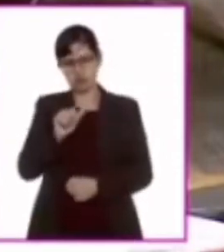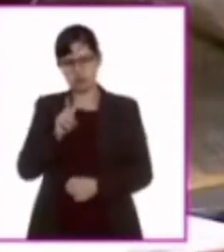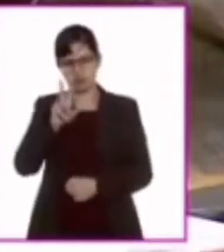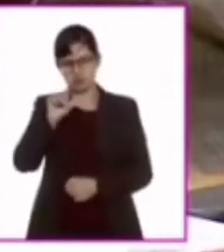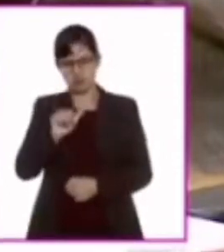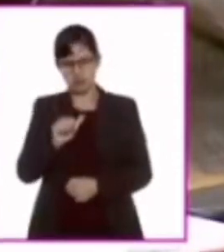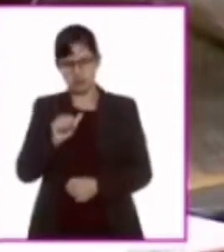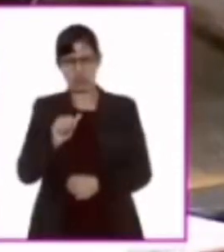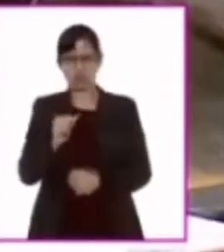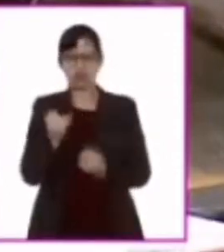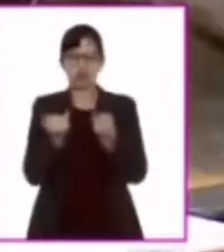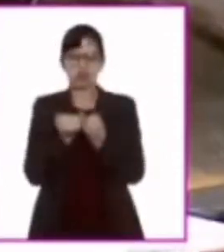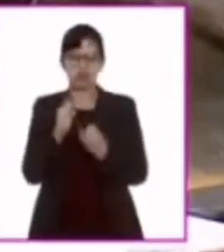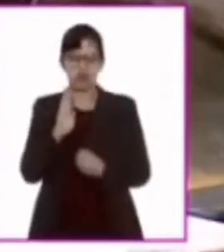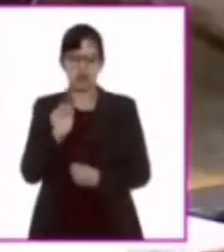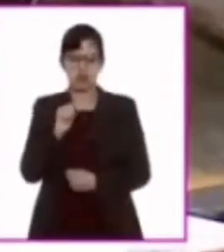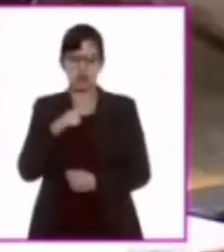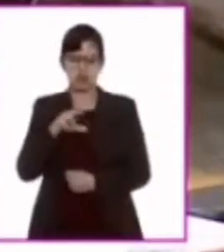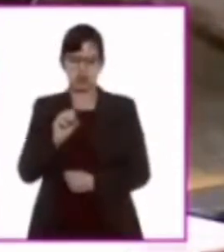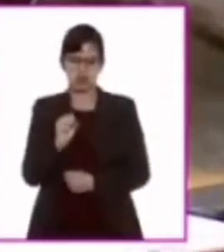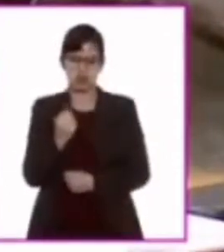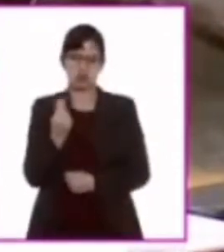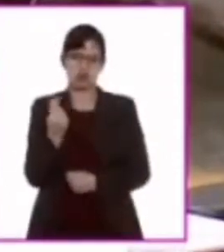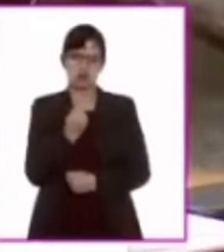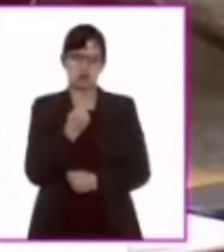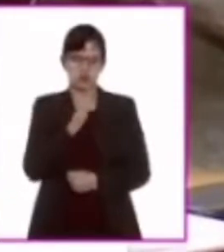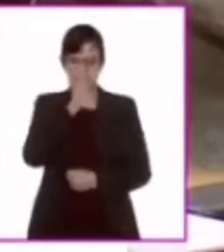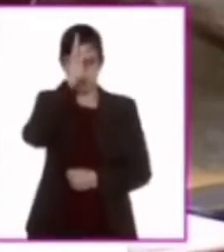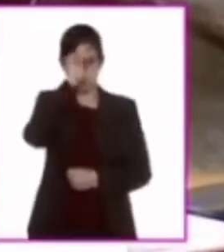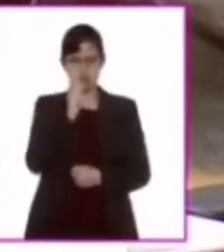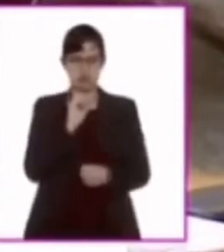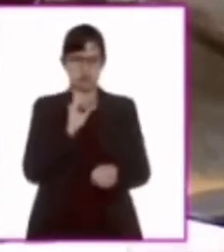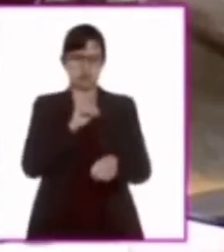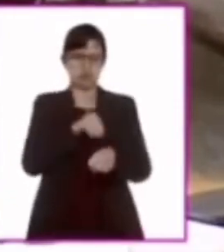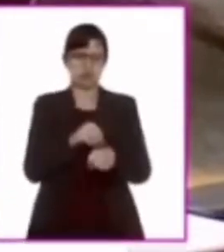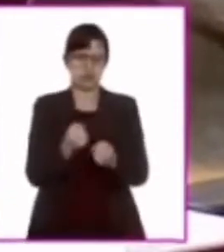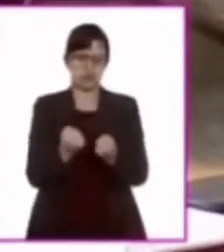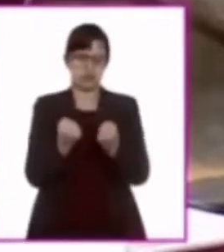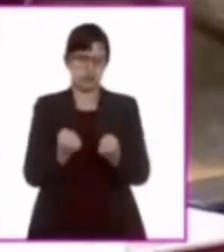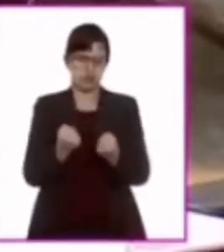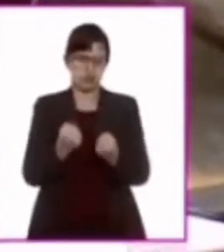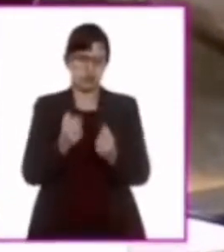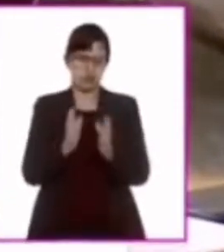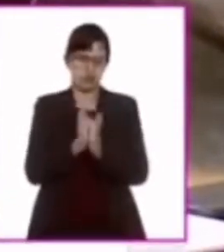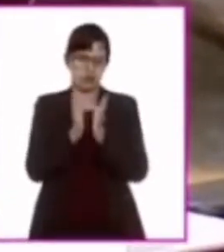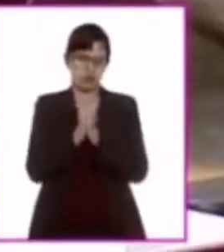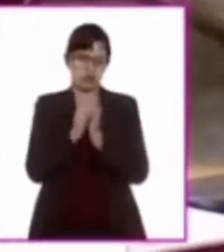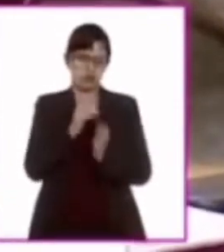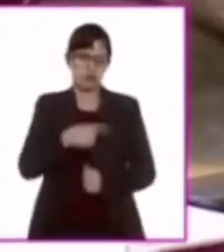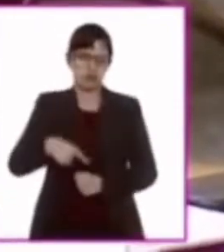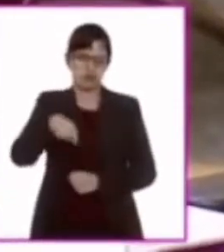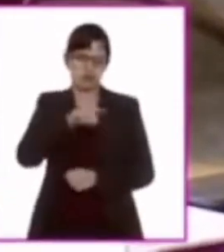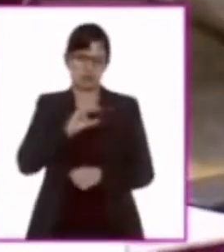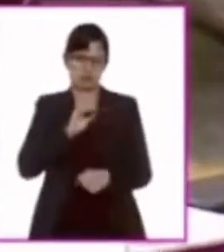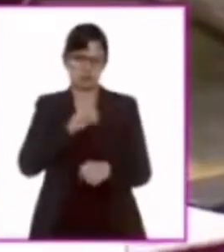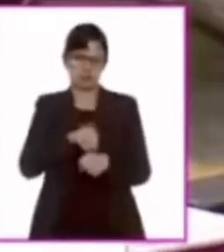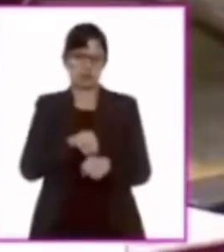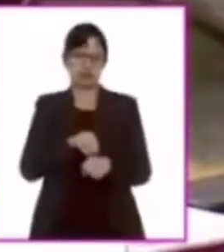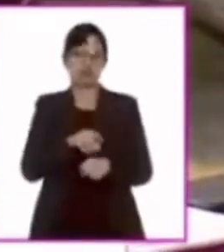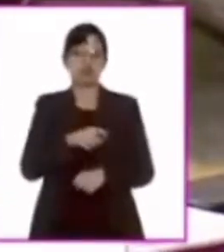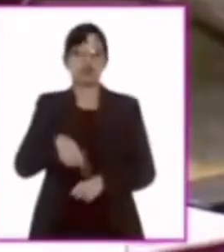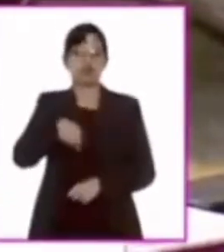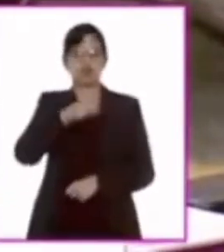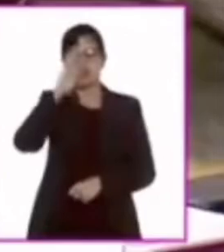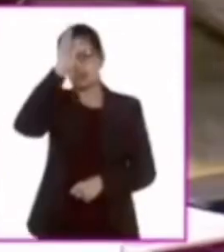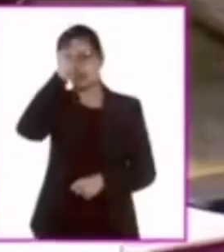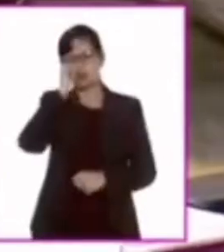baños de fortalecer la motivación del acuerdo tomando en cuenta de las participaciones que aquí se vertieron los que estén por la